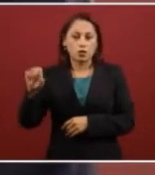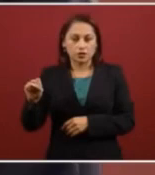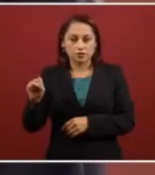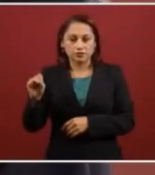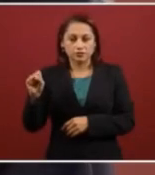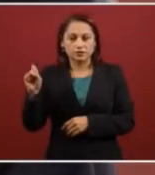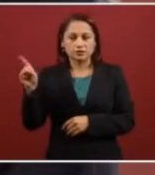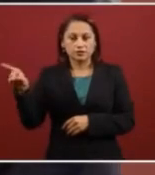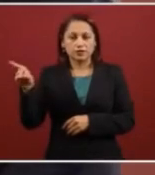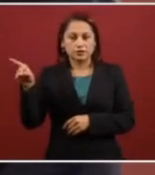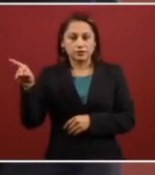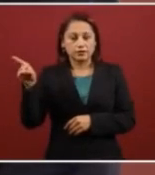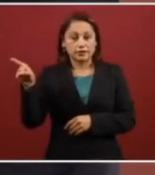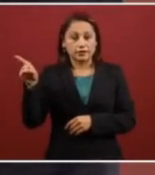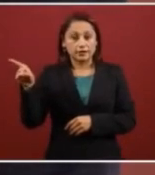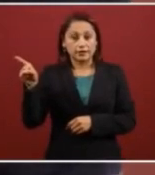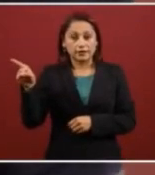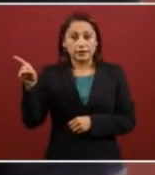Se le debe.